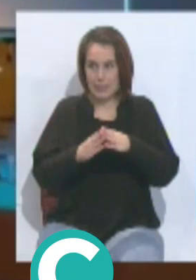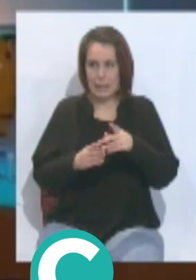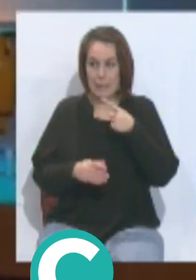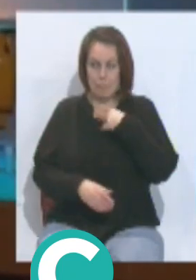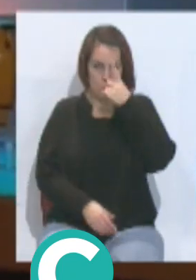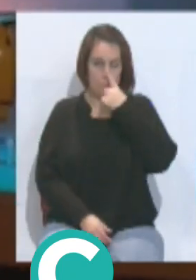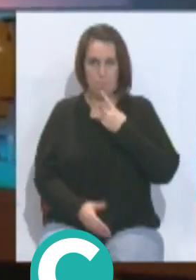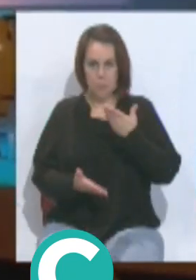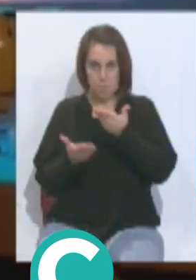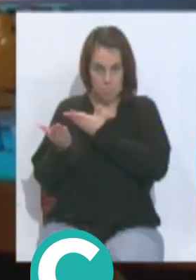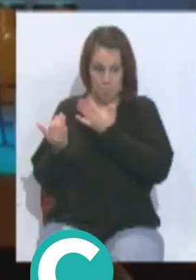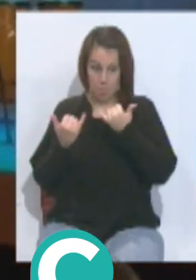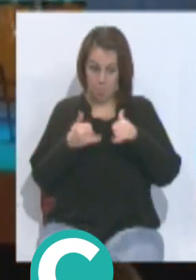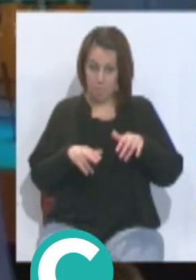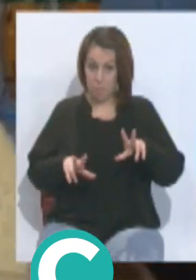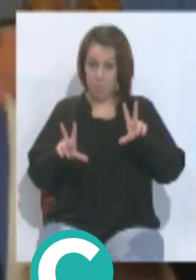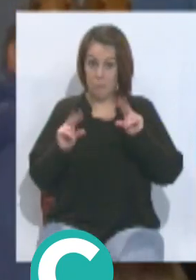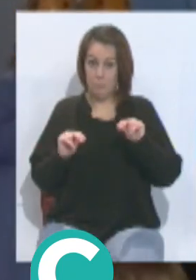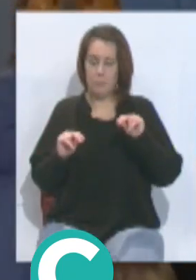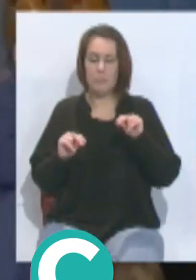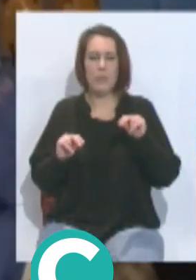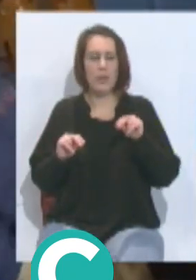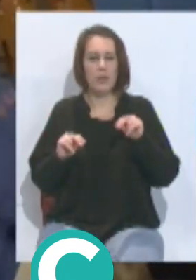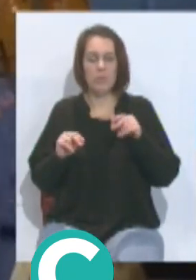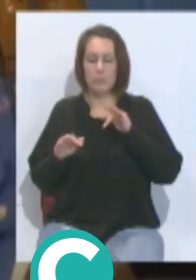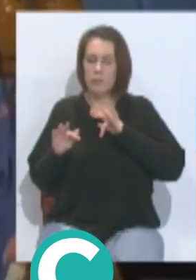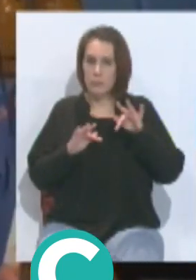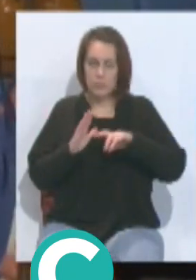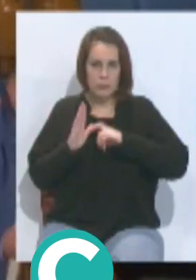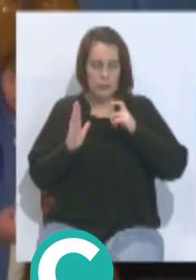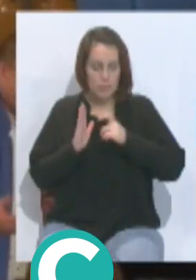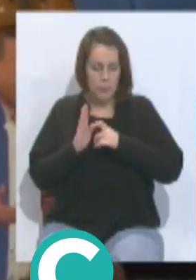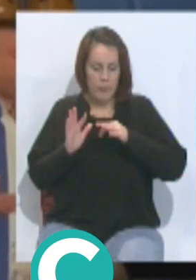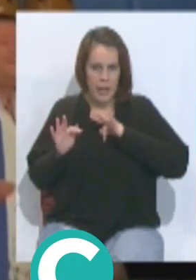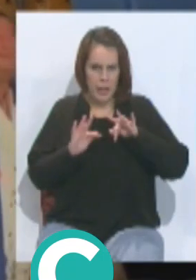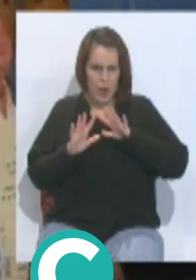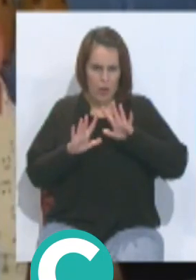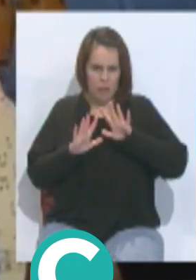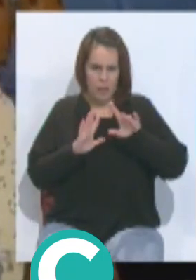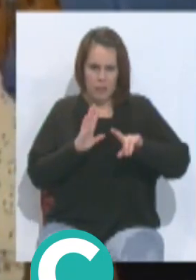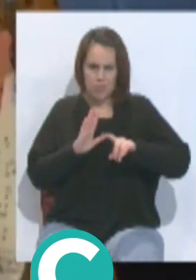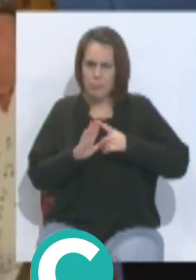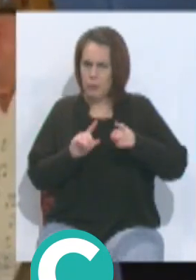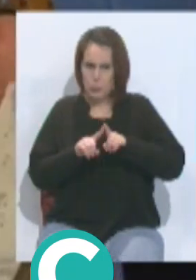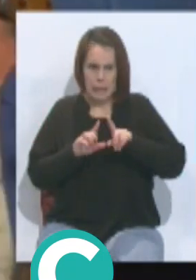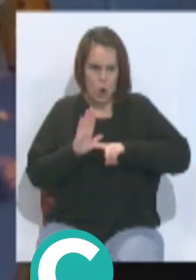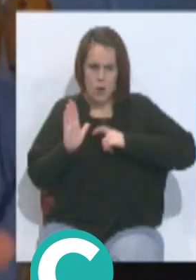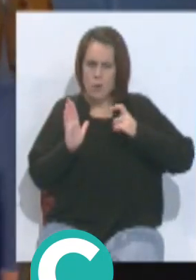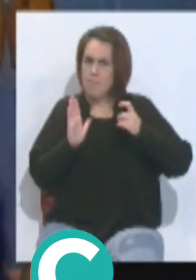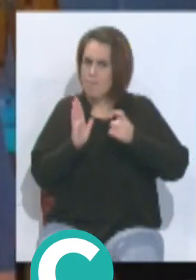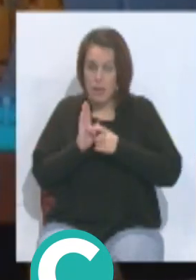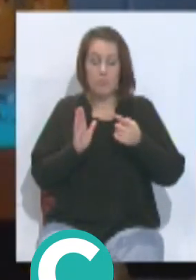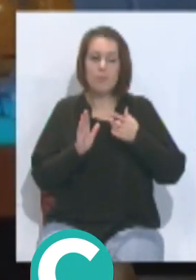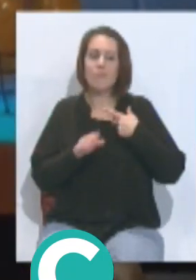eran del final de fiesta, en la que todo el teatro, un teatro lleno, con todo el aforo completo,